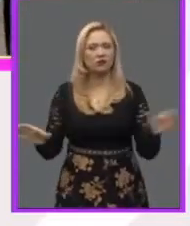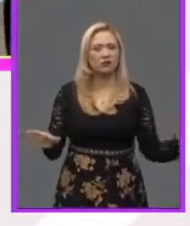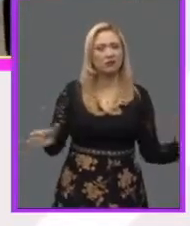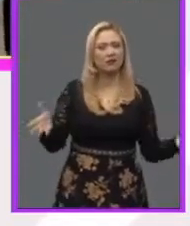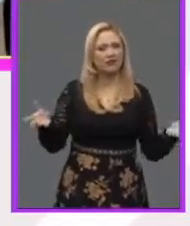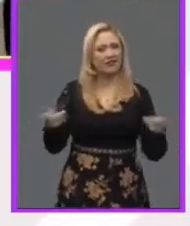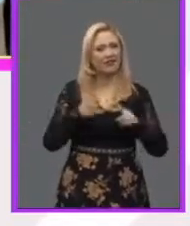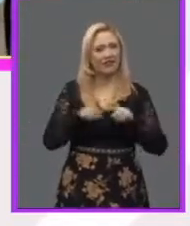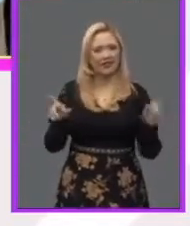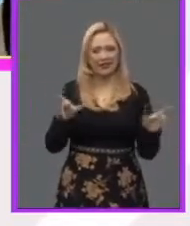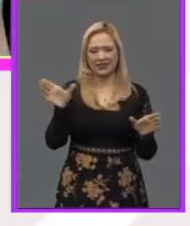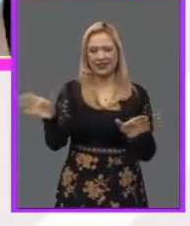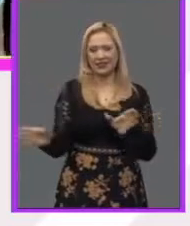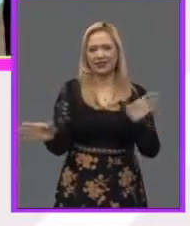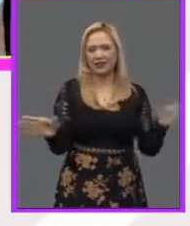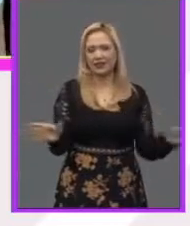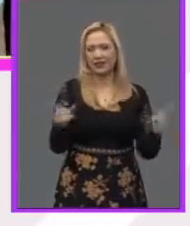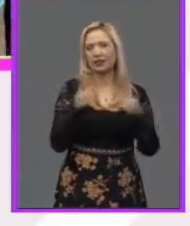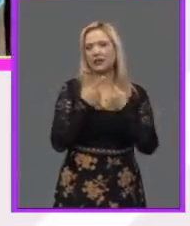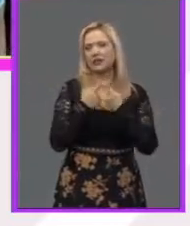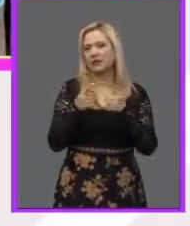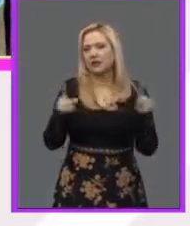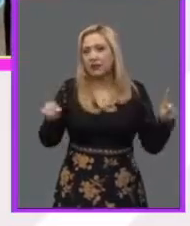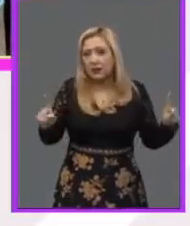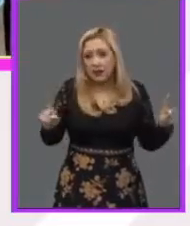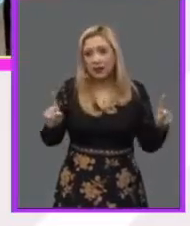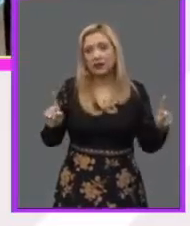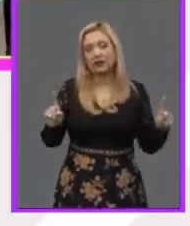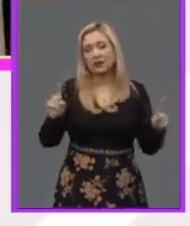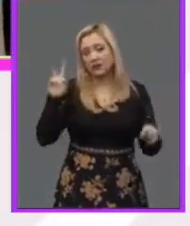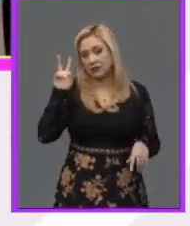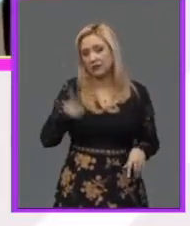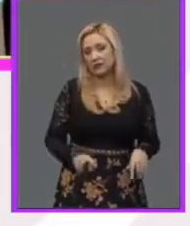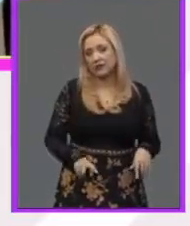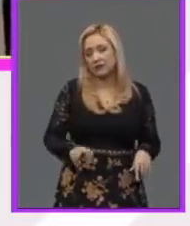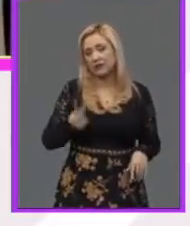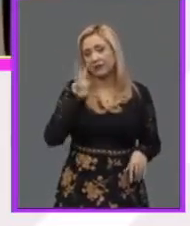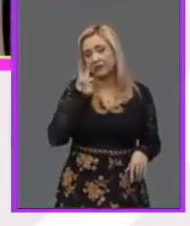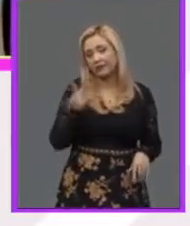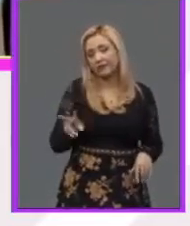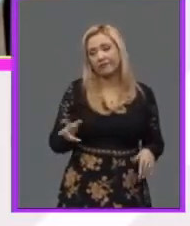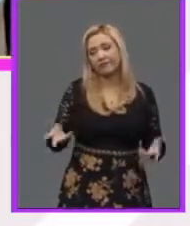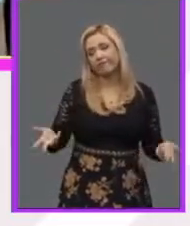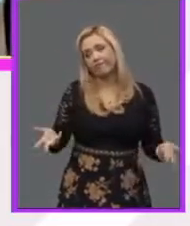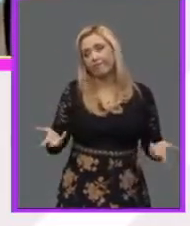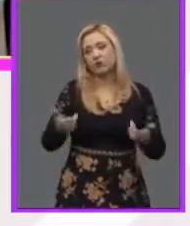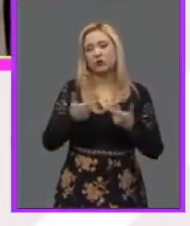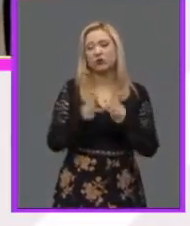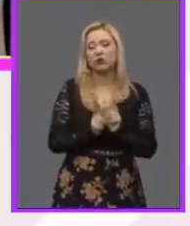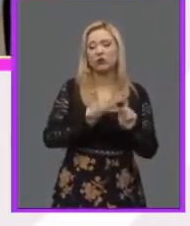distinto, vaya que sí tienen sus particularidades, pero no, en términos generales, no es muy distinta esa lógica con otros